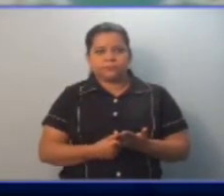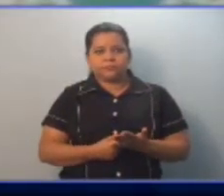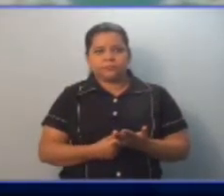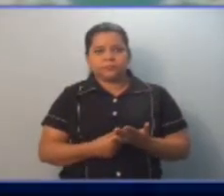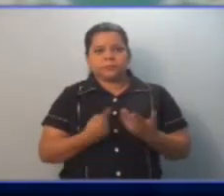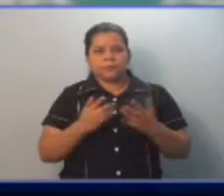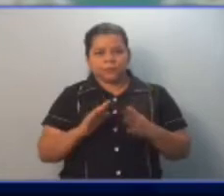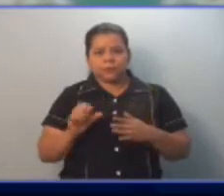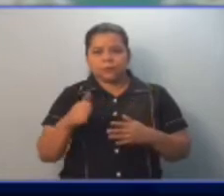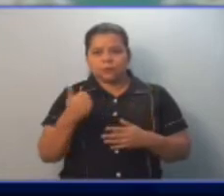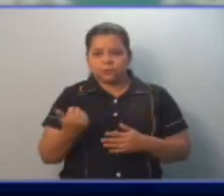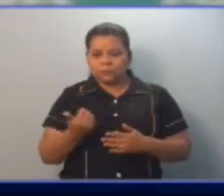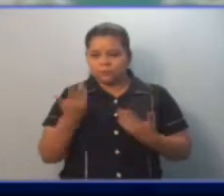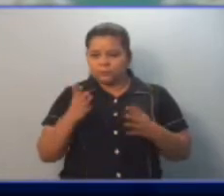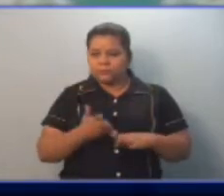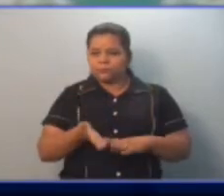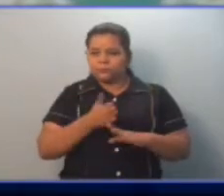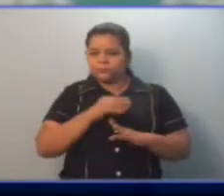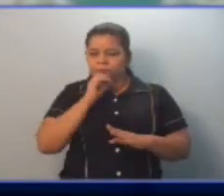estamos hablando.